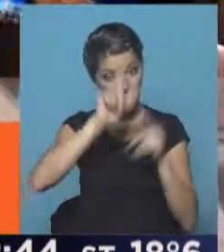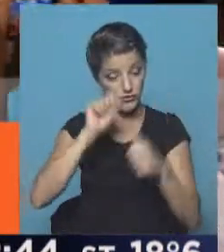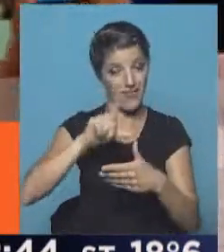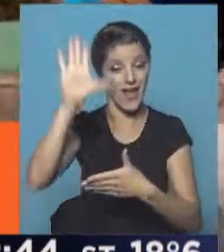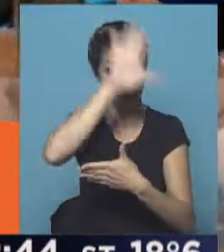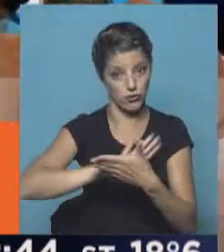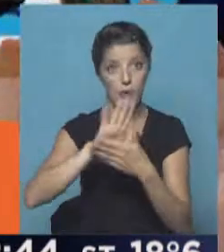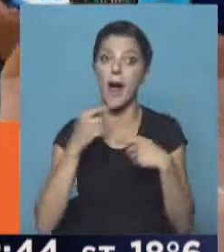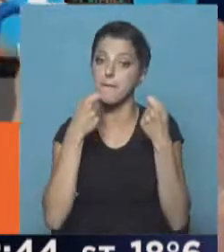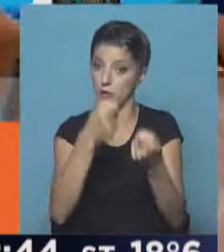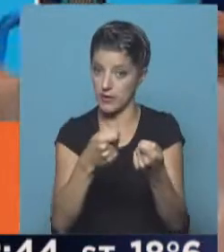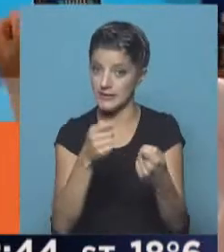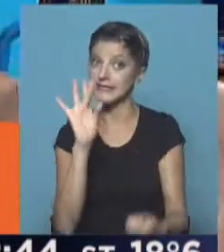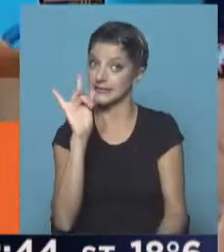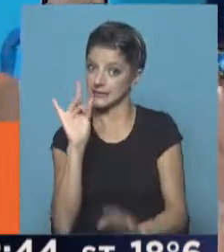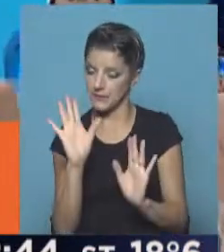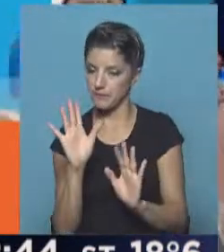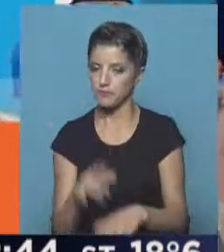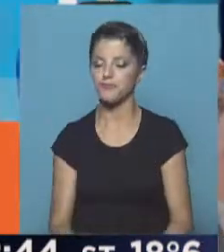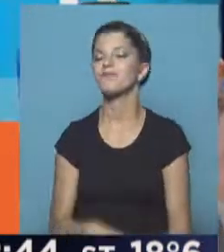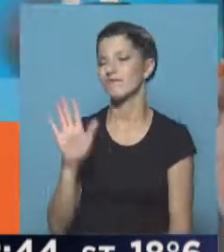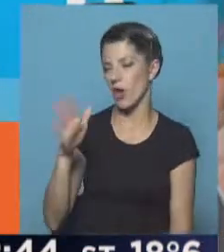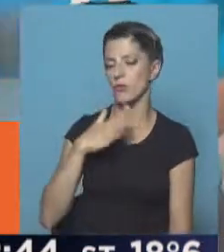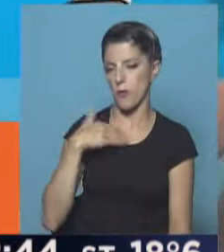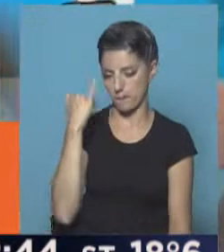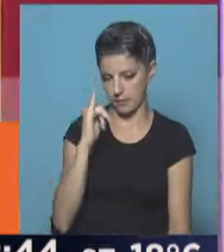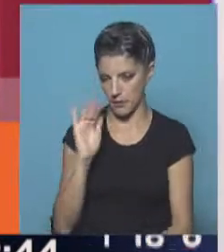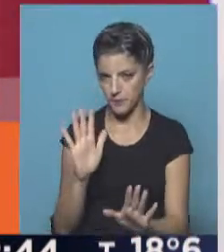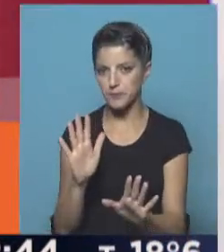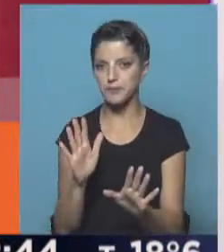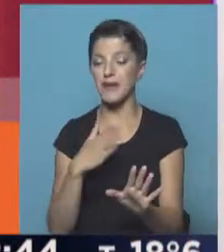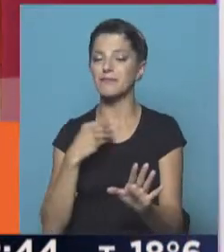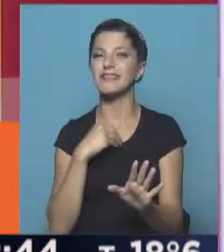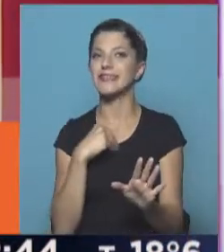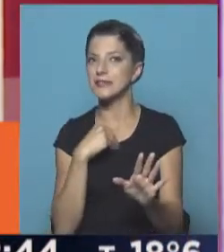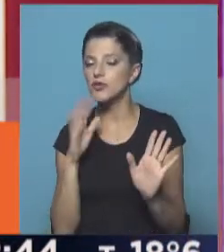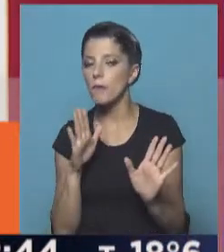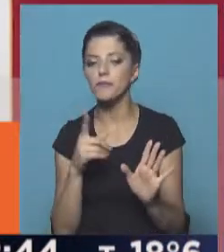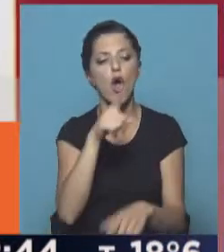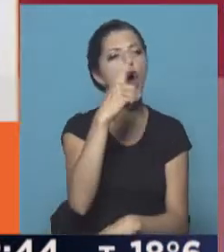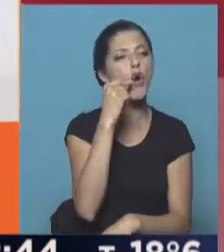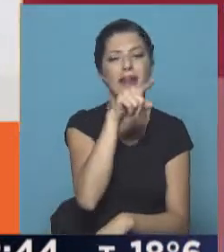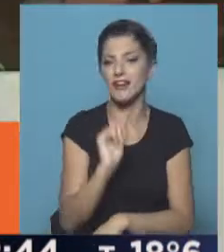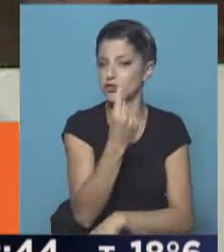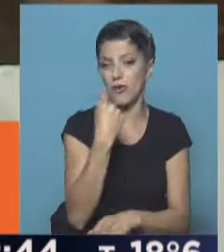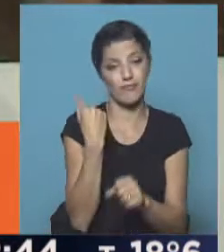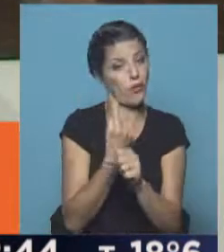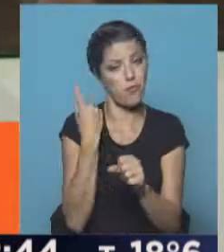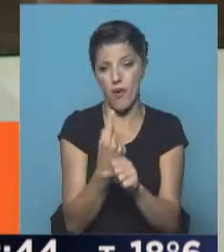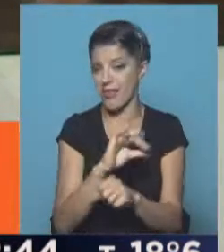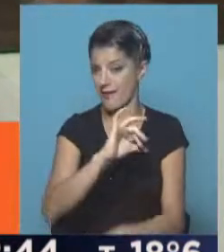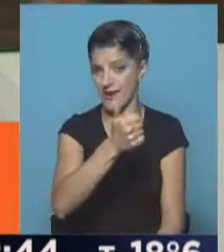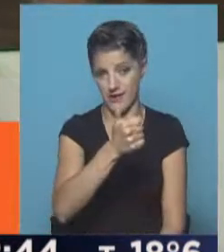Lo que pasa, Nati, es muy complicado. Lo que pasa, Nati o José, es que la sensación es, por un lado, Trump no puede ganar solo con ese